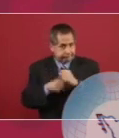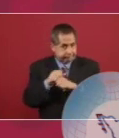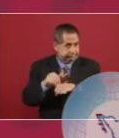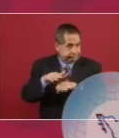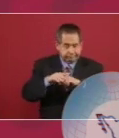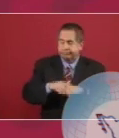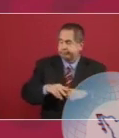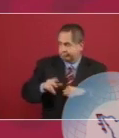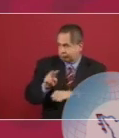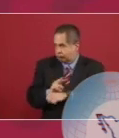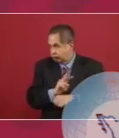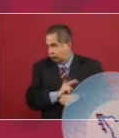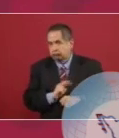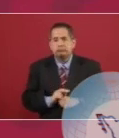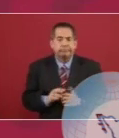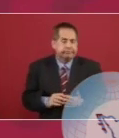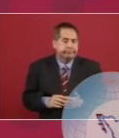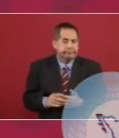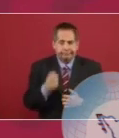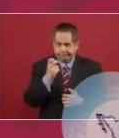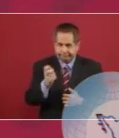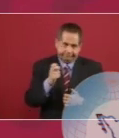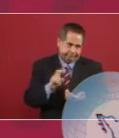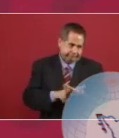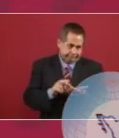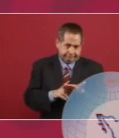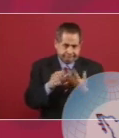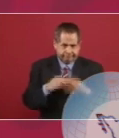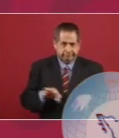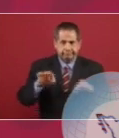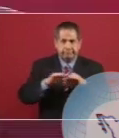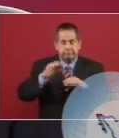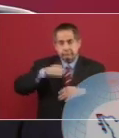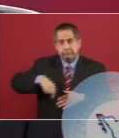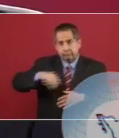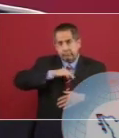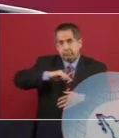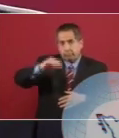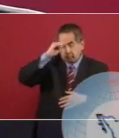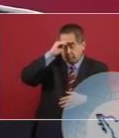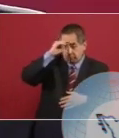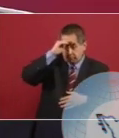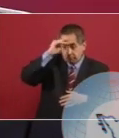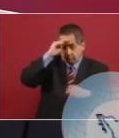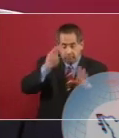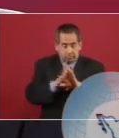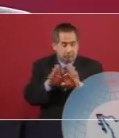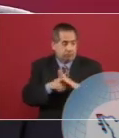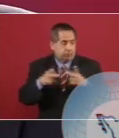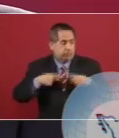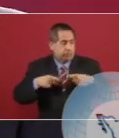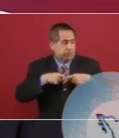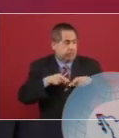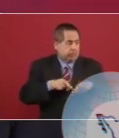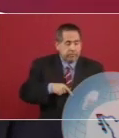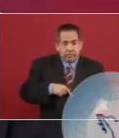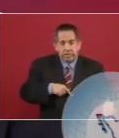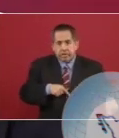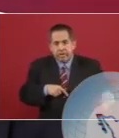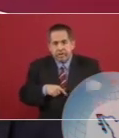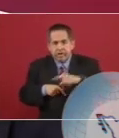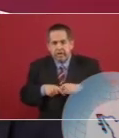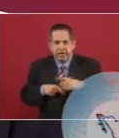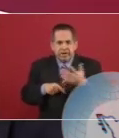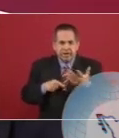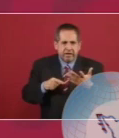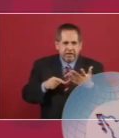Esto va a moderar mucho, va a hacer pensar a los